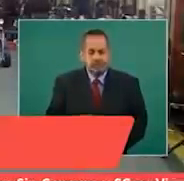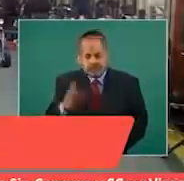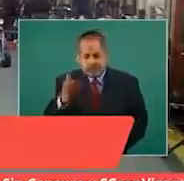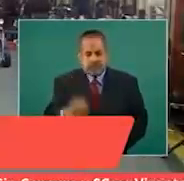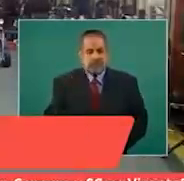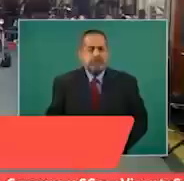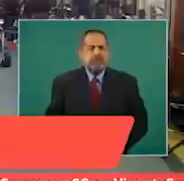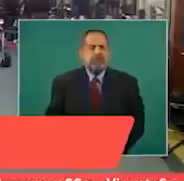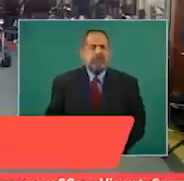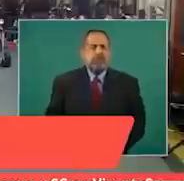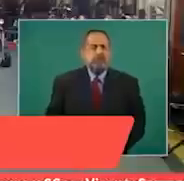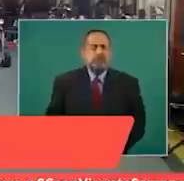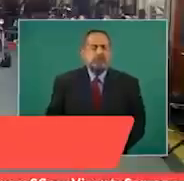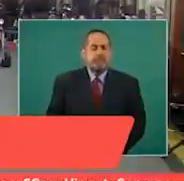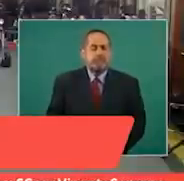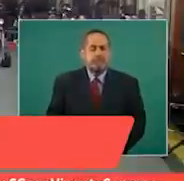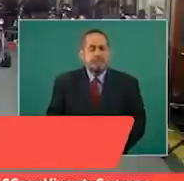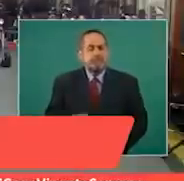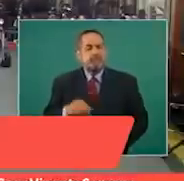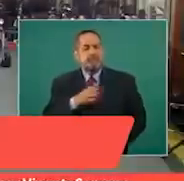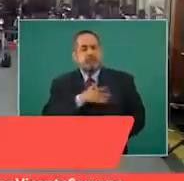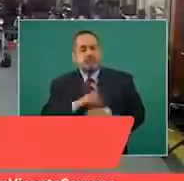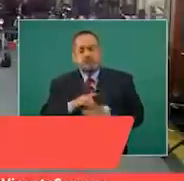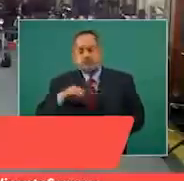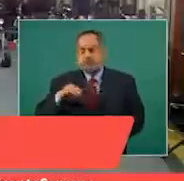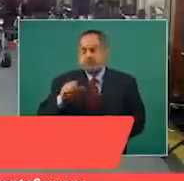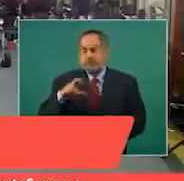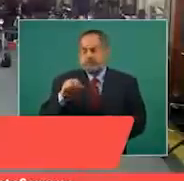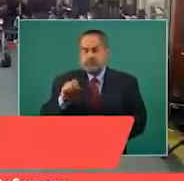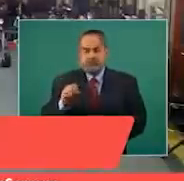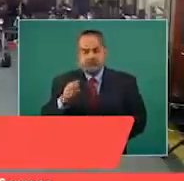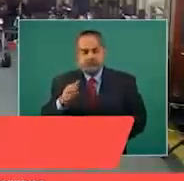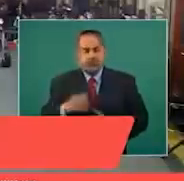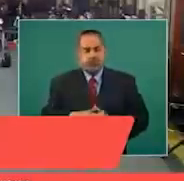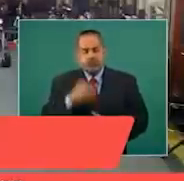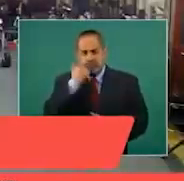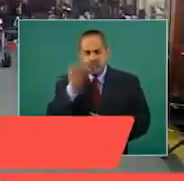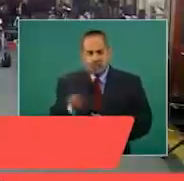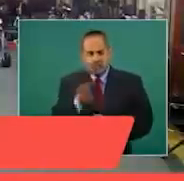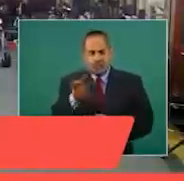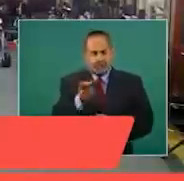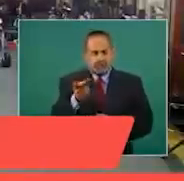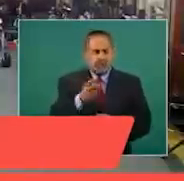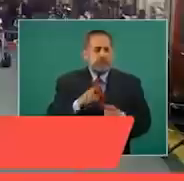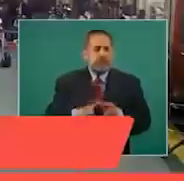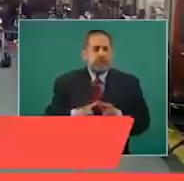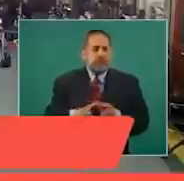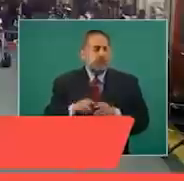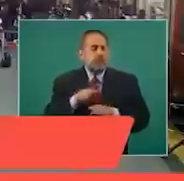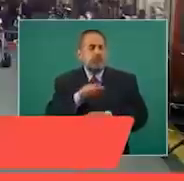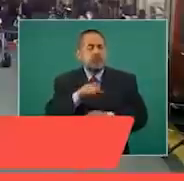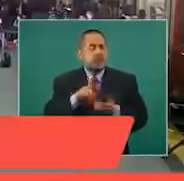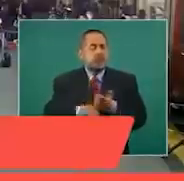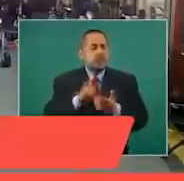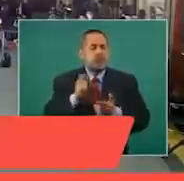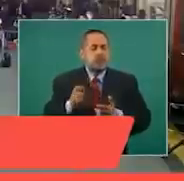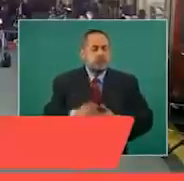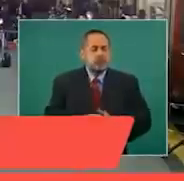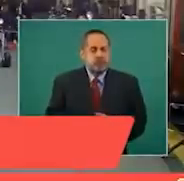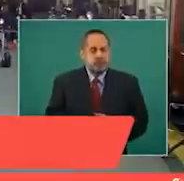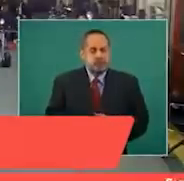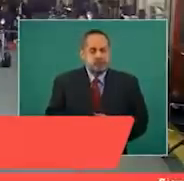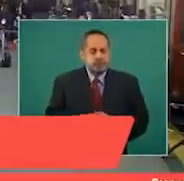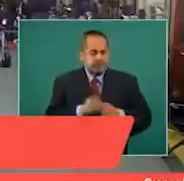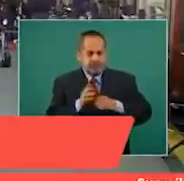la selección de Alberto como candidato me parece que fue una medida muy inteligente porque permitió